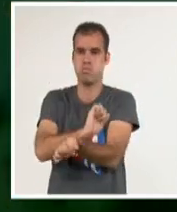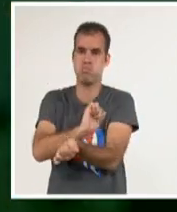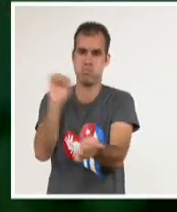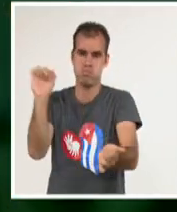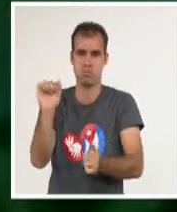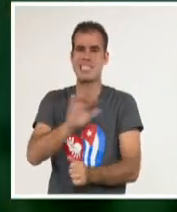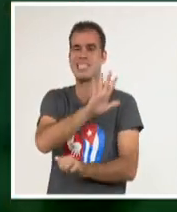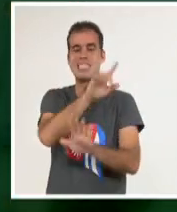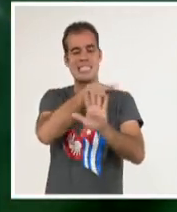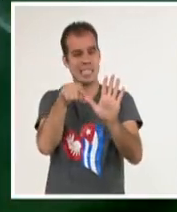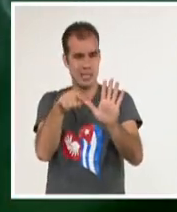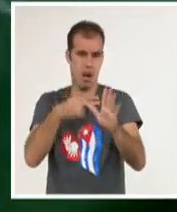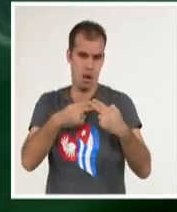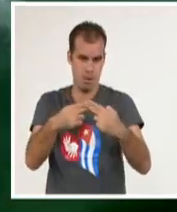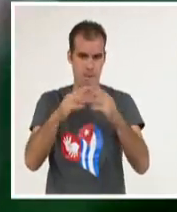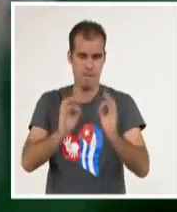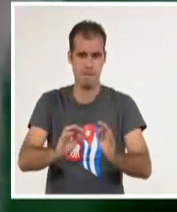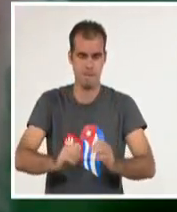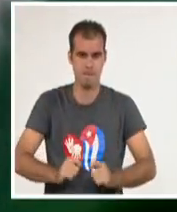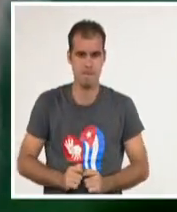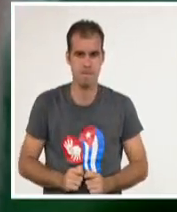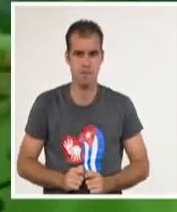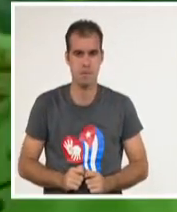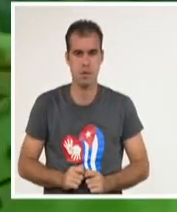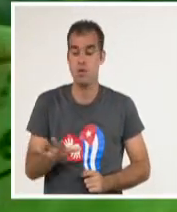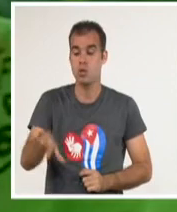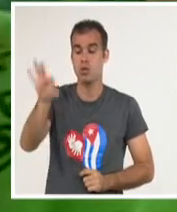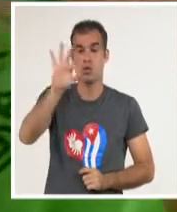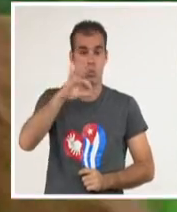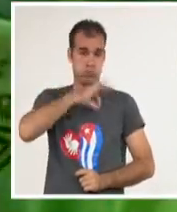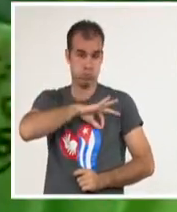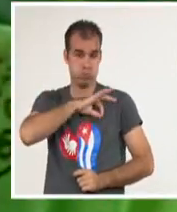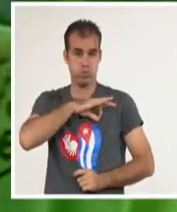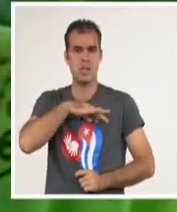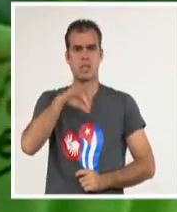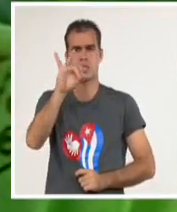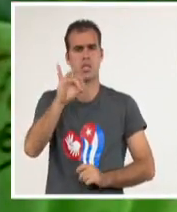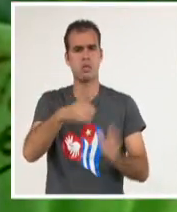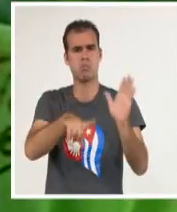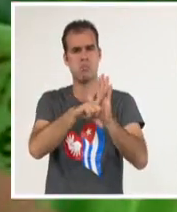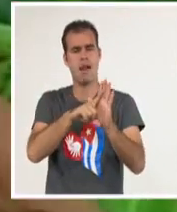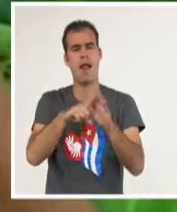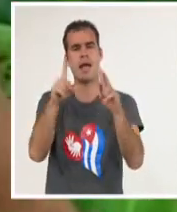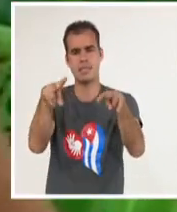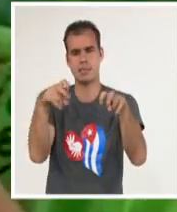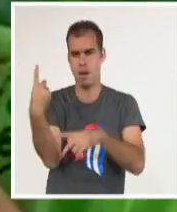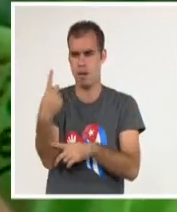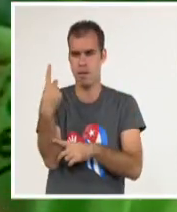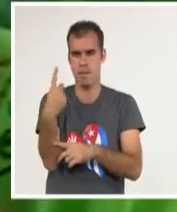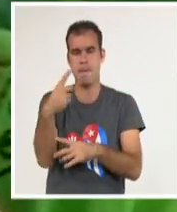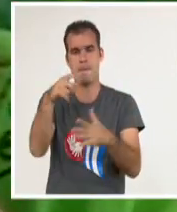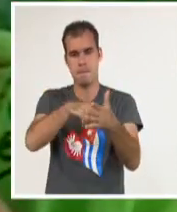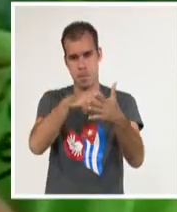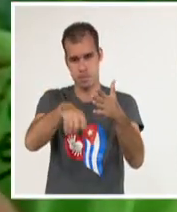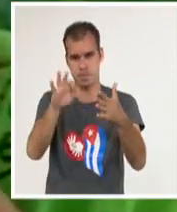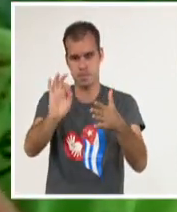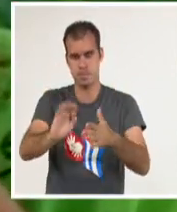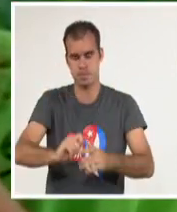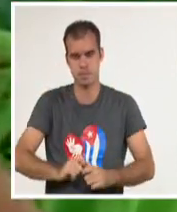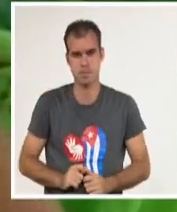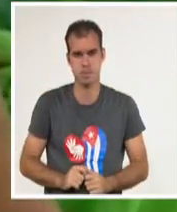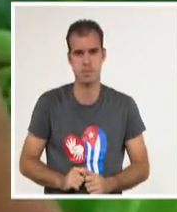luchadores antiterroristas. Resultó electa diputada en la séptima legislatura de la Asamblea Nacional del Poder Popular.